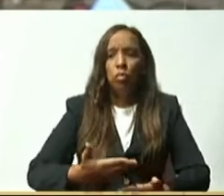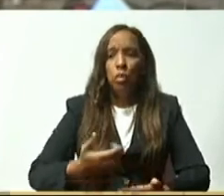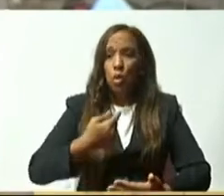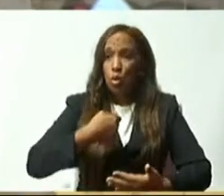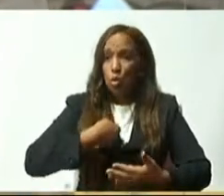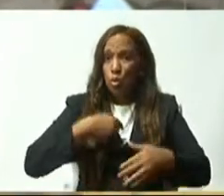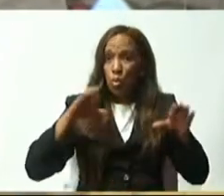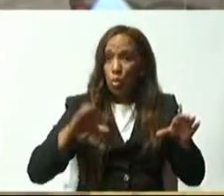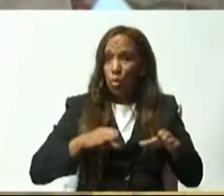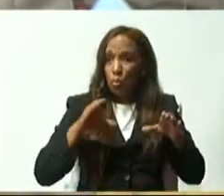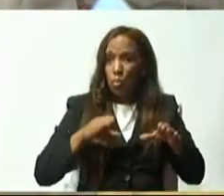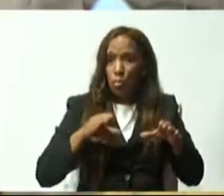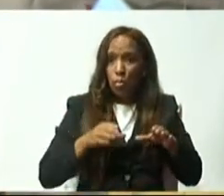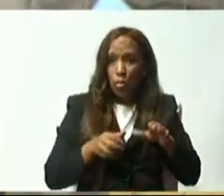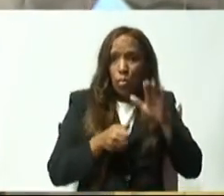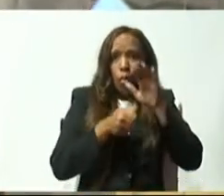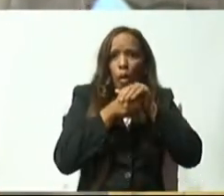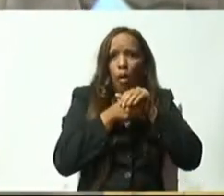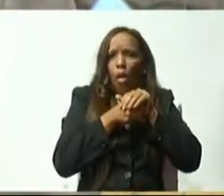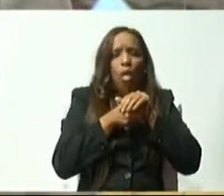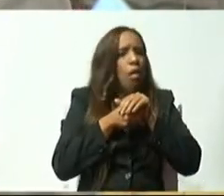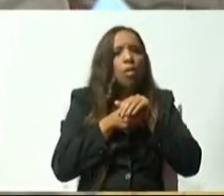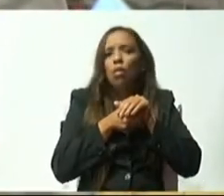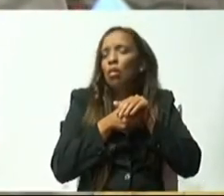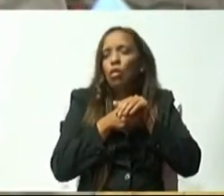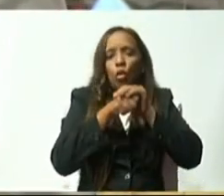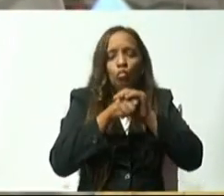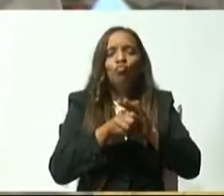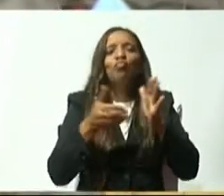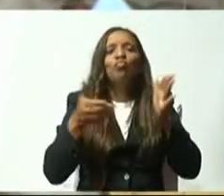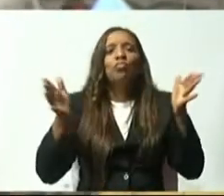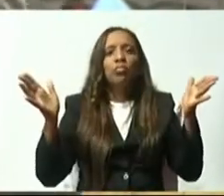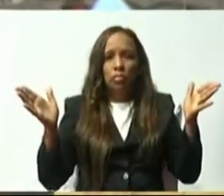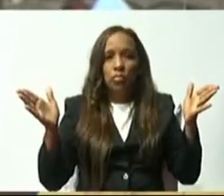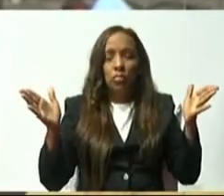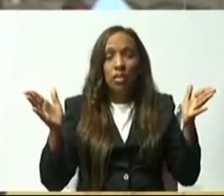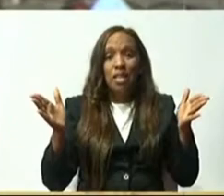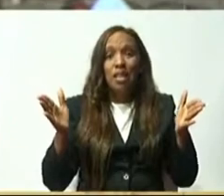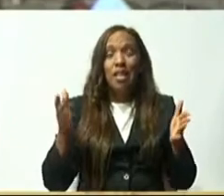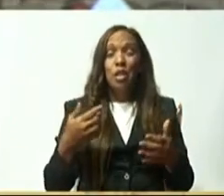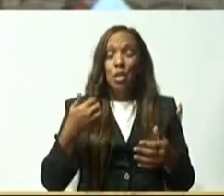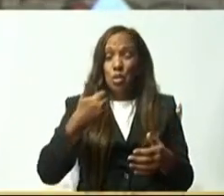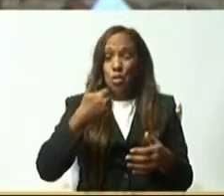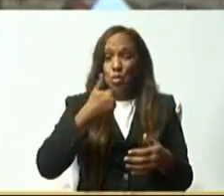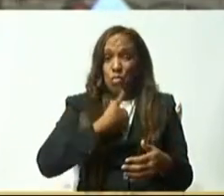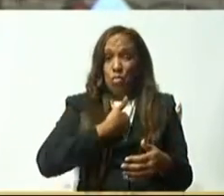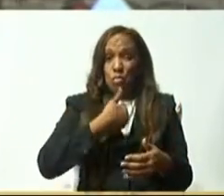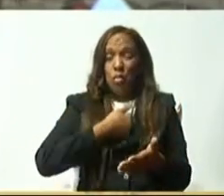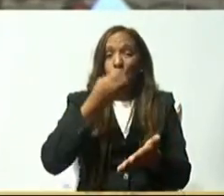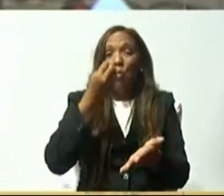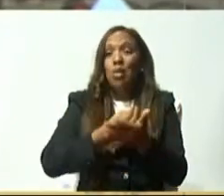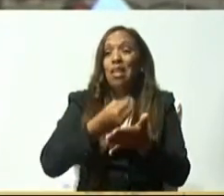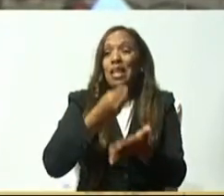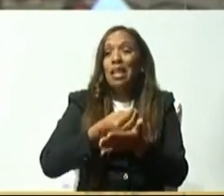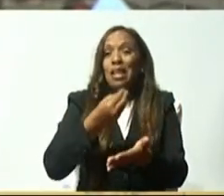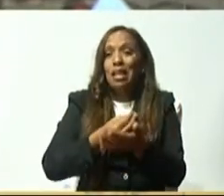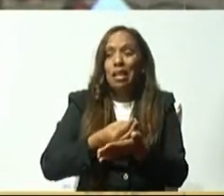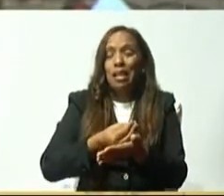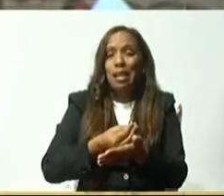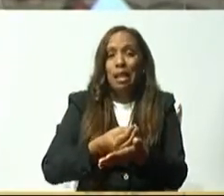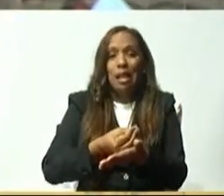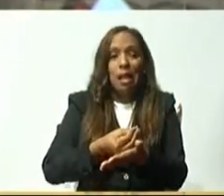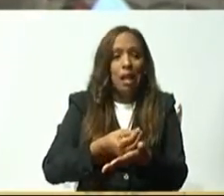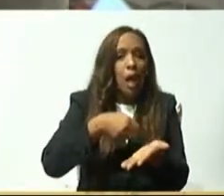dinero que utilicé en mi campaña tengo cómo justificarlo, porque gracias a Dios soy una persona organizada